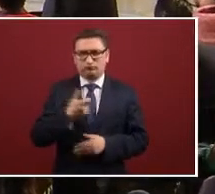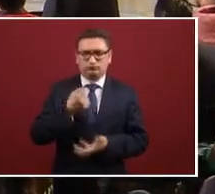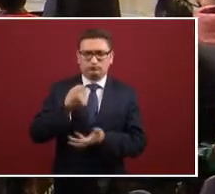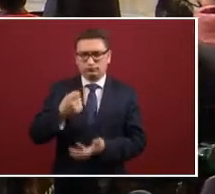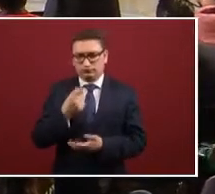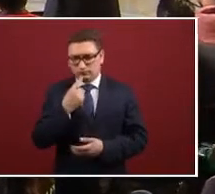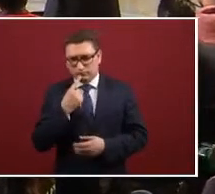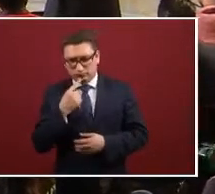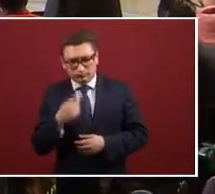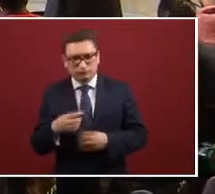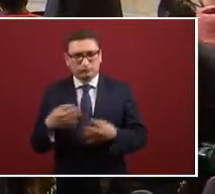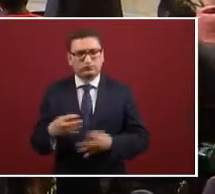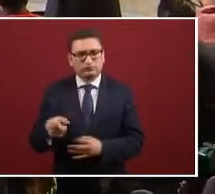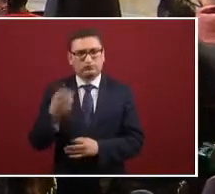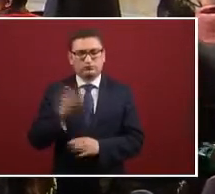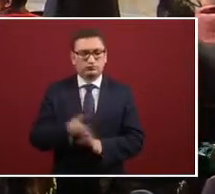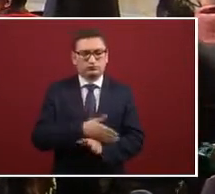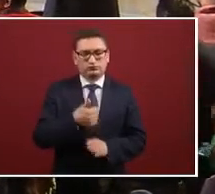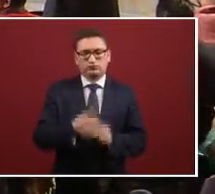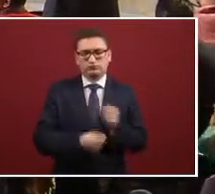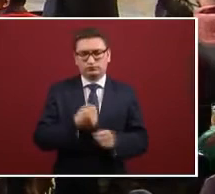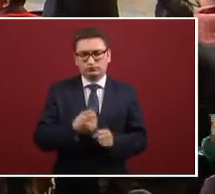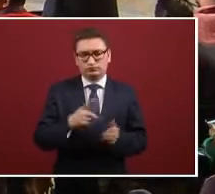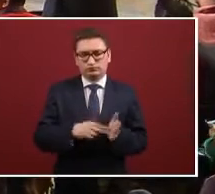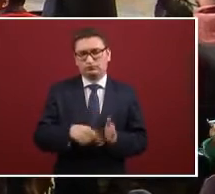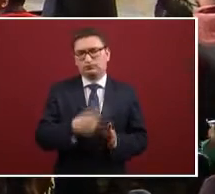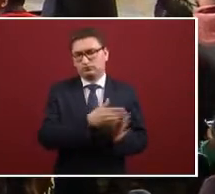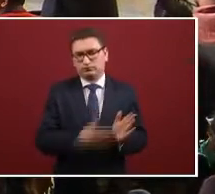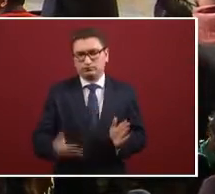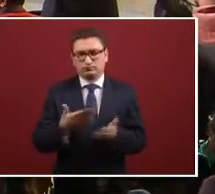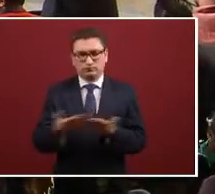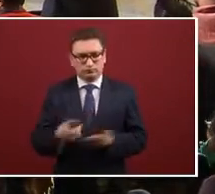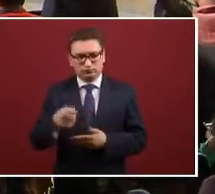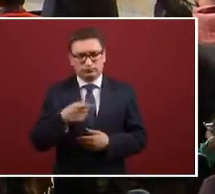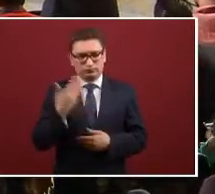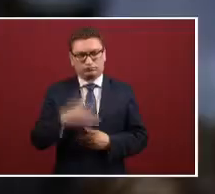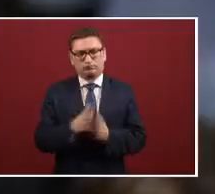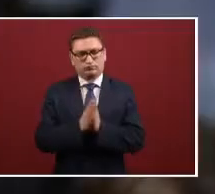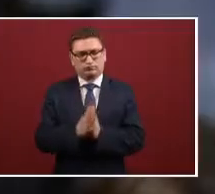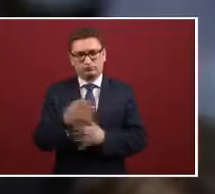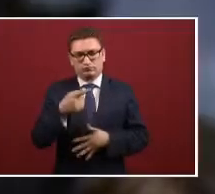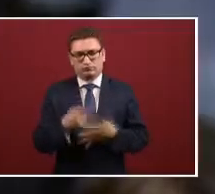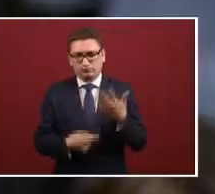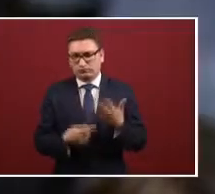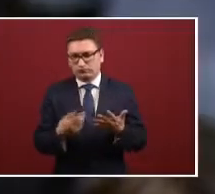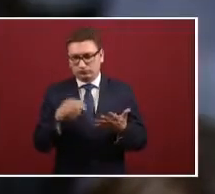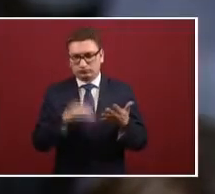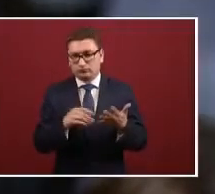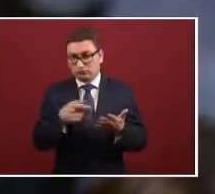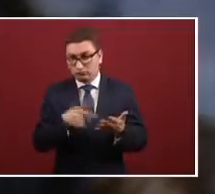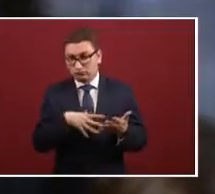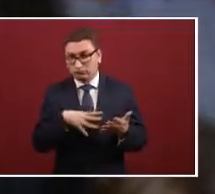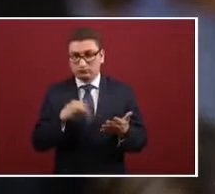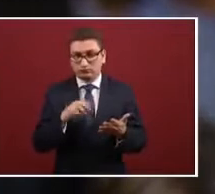publicidad oficial del pasado sexenio del 2012 a la fecha queremos ver si usted nos puede dar o nos puede